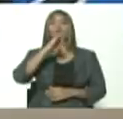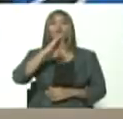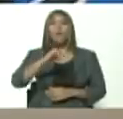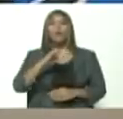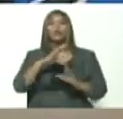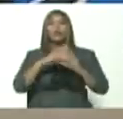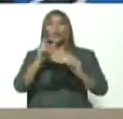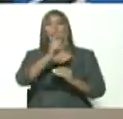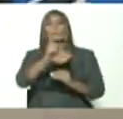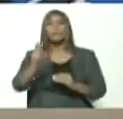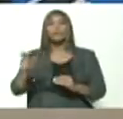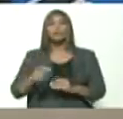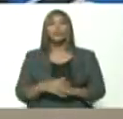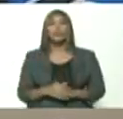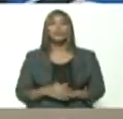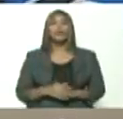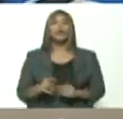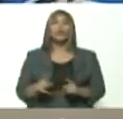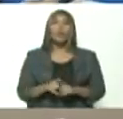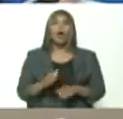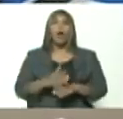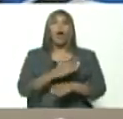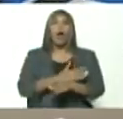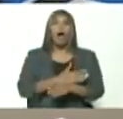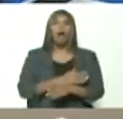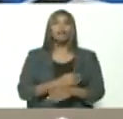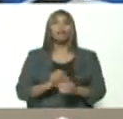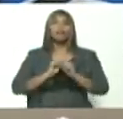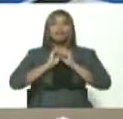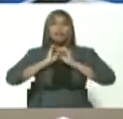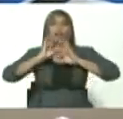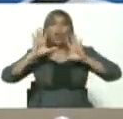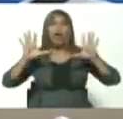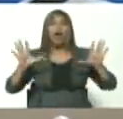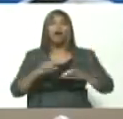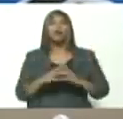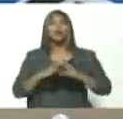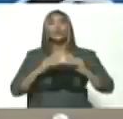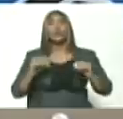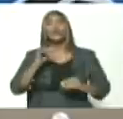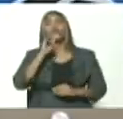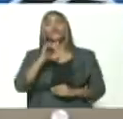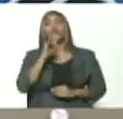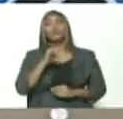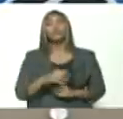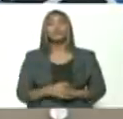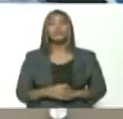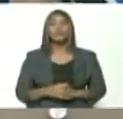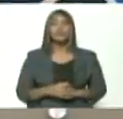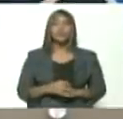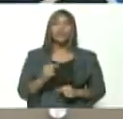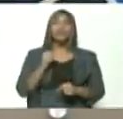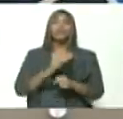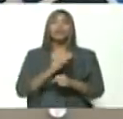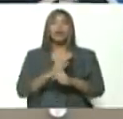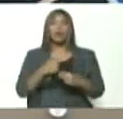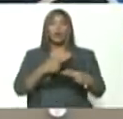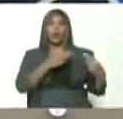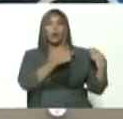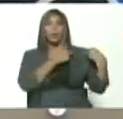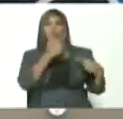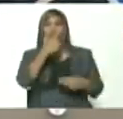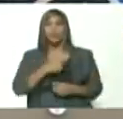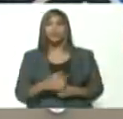mayor pertinencia, veracidad y transparencia todas las informaciones que deriven del trabajo que desempeñamos. A